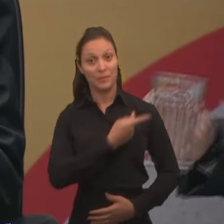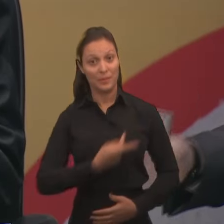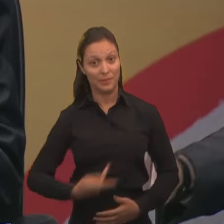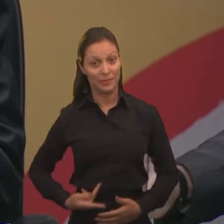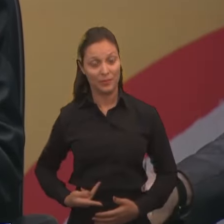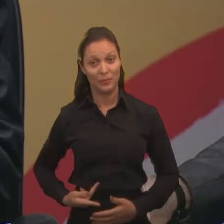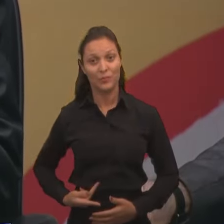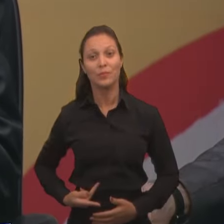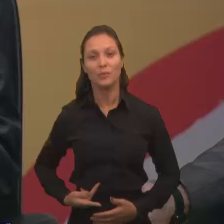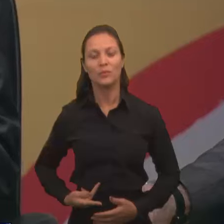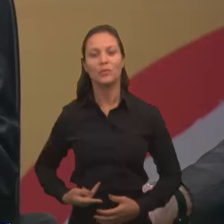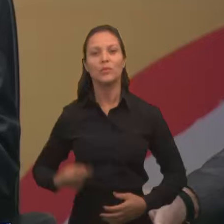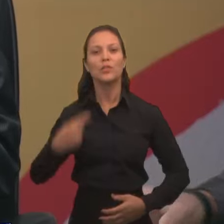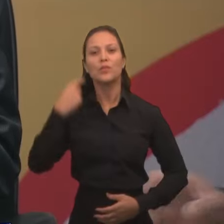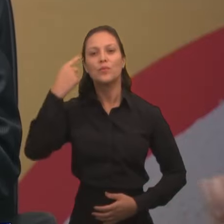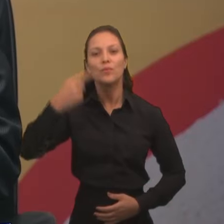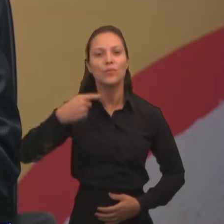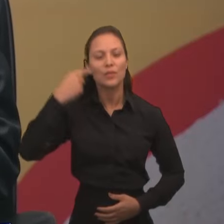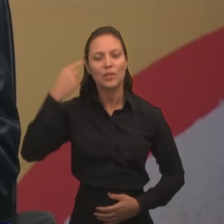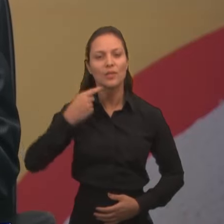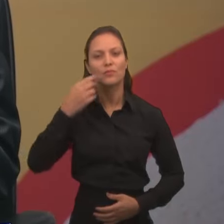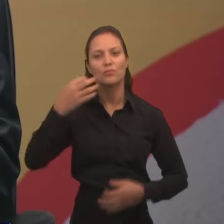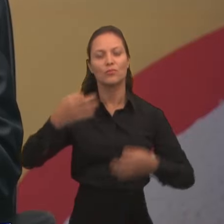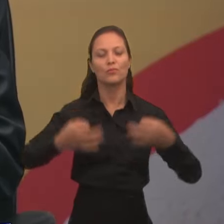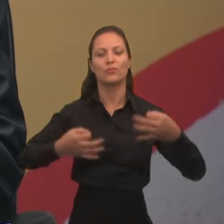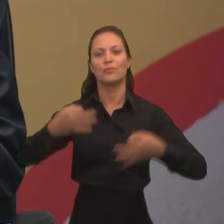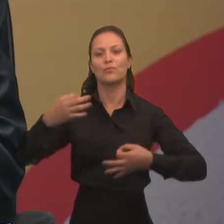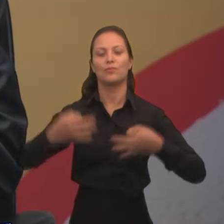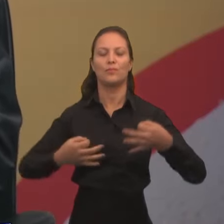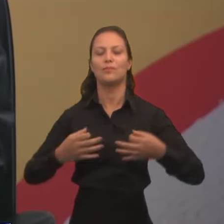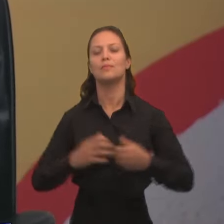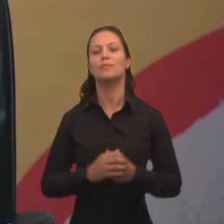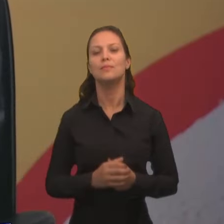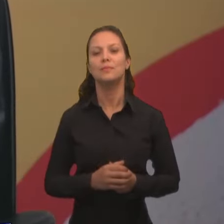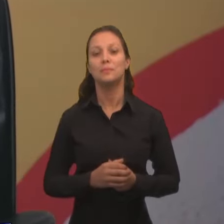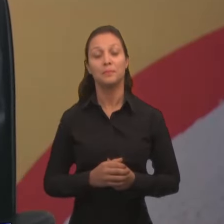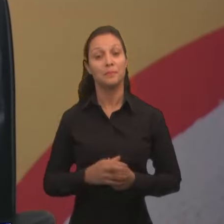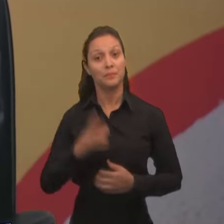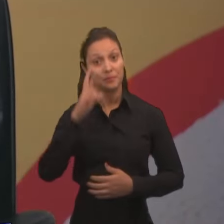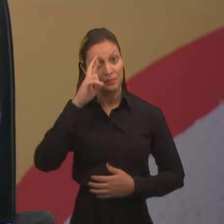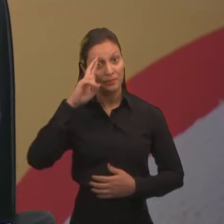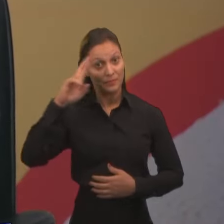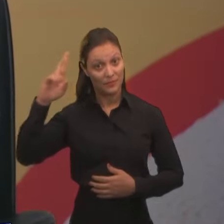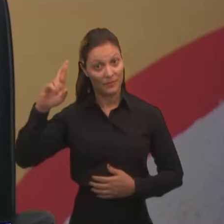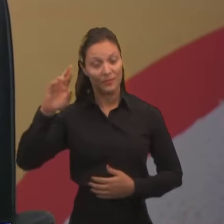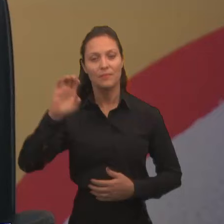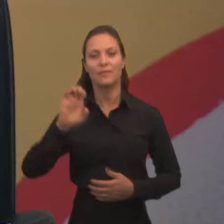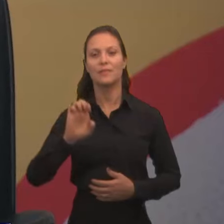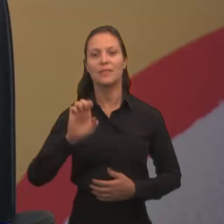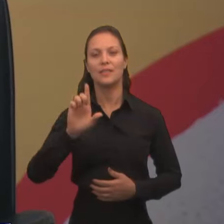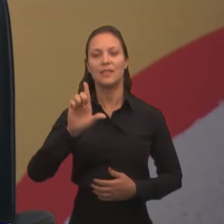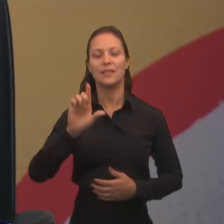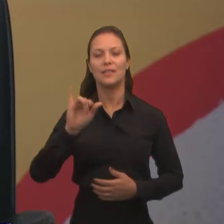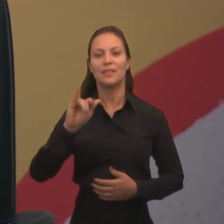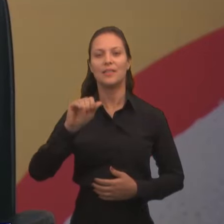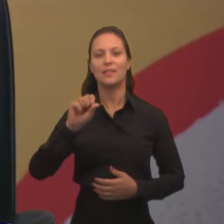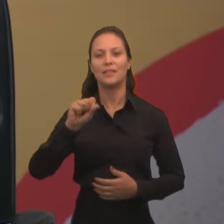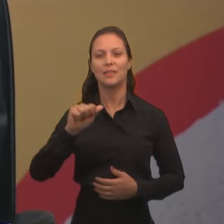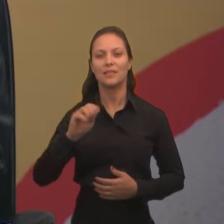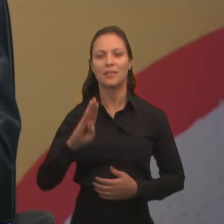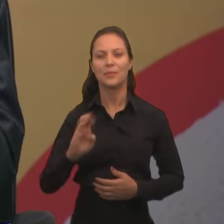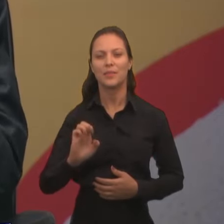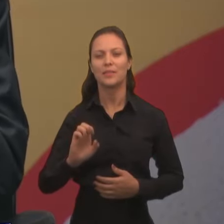la Asociación de Procuradores de la República, Ubiratán Caseta, Elizabeth Master,